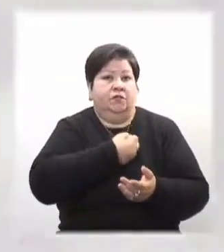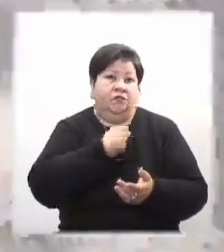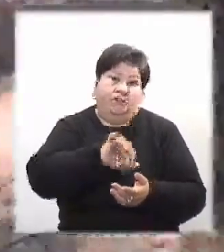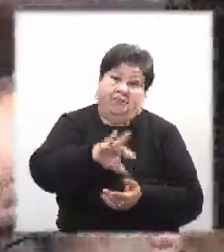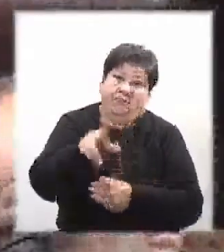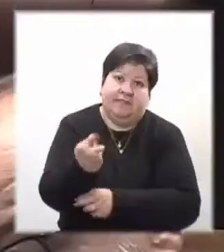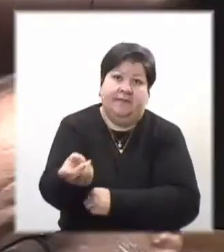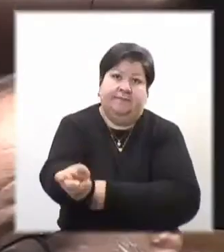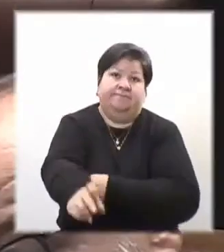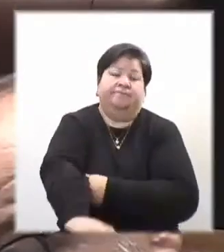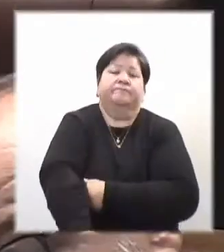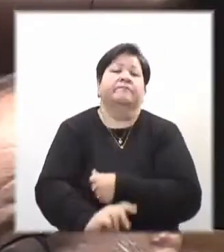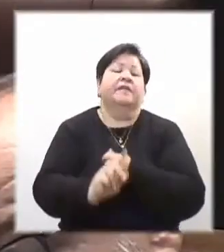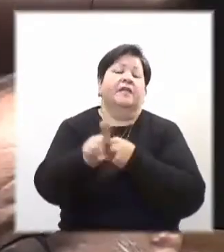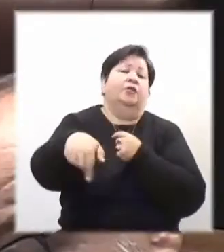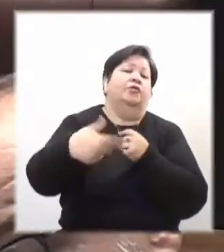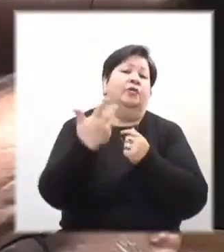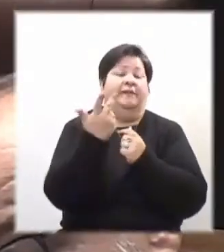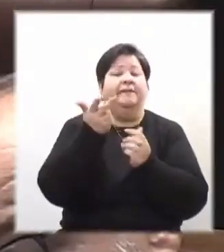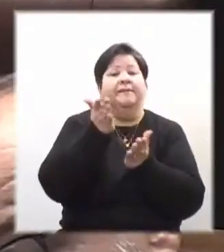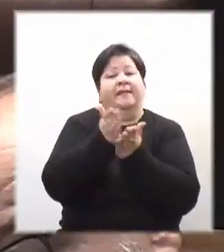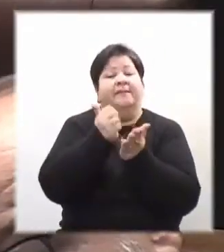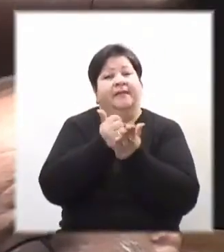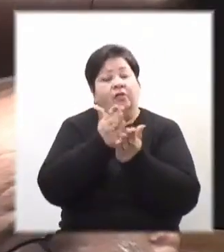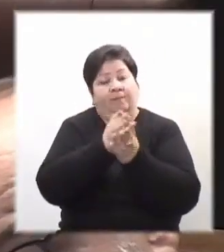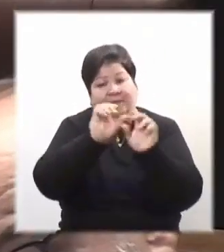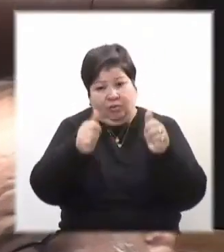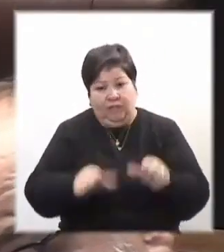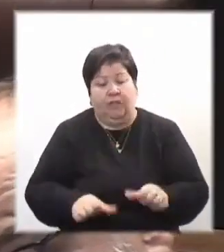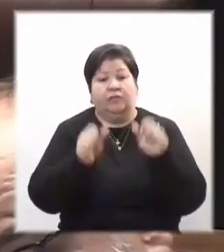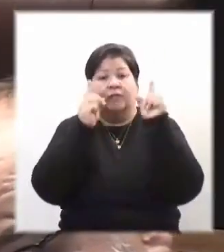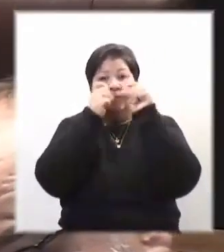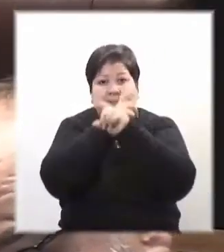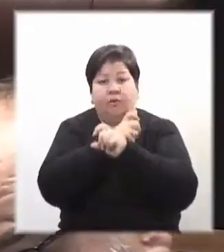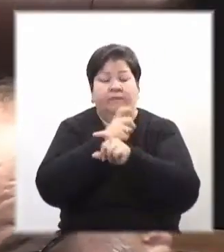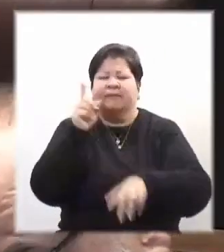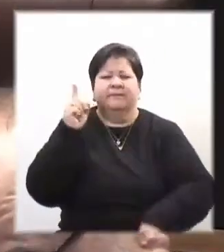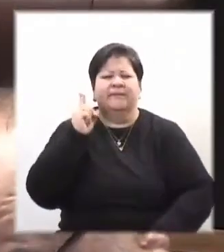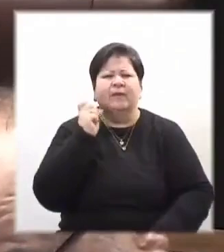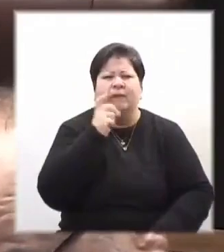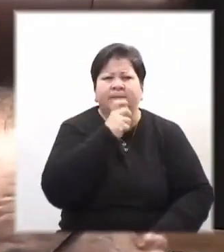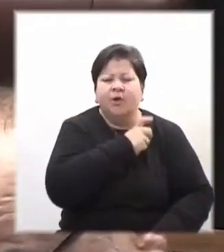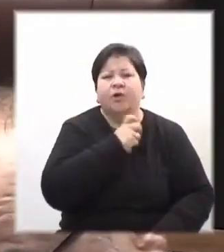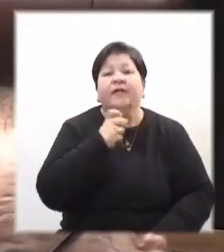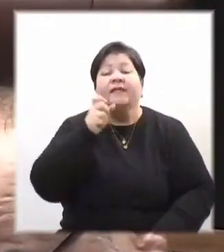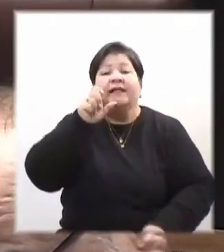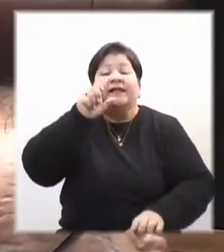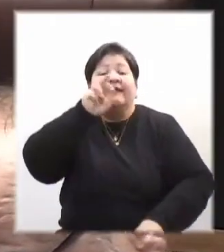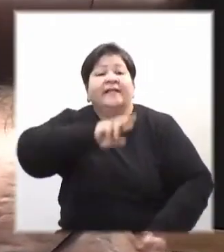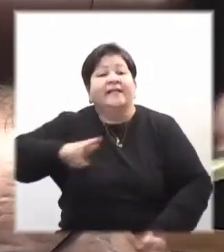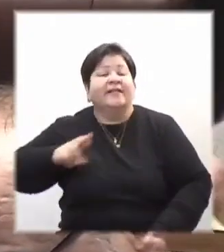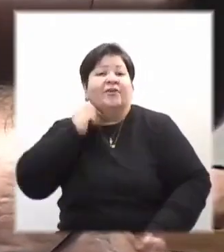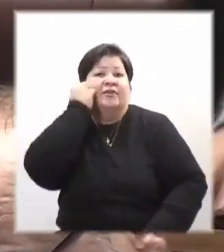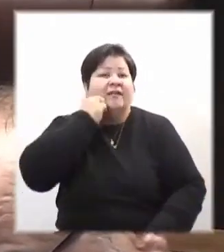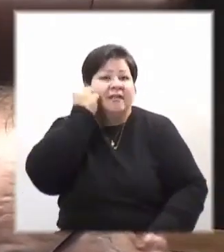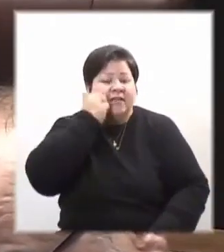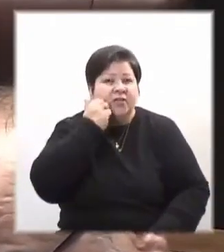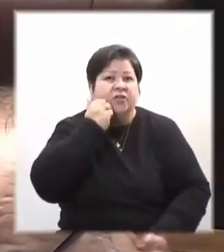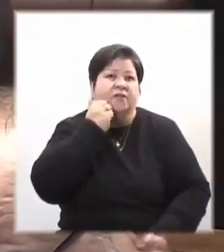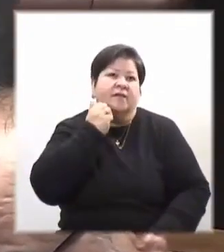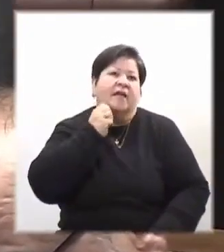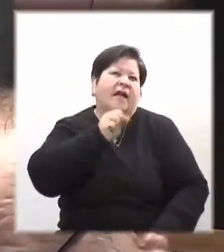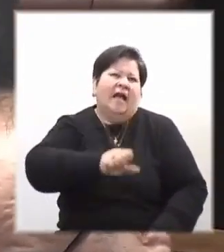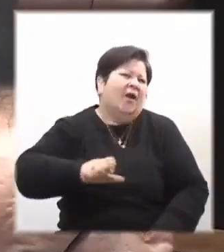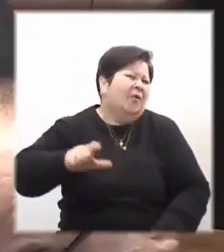y finalmente en otros tres departamentos que son maldonados tacuaremby río negro aumentaron hurtos y rapiñas en el 2022 respecto